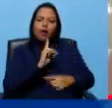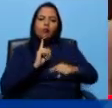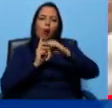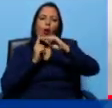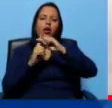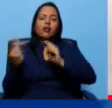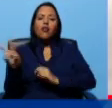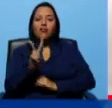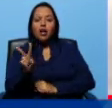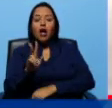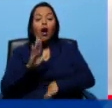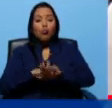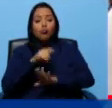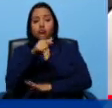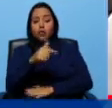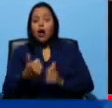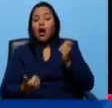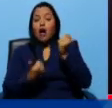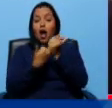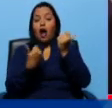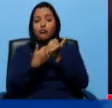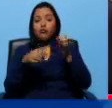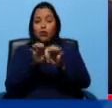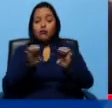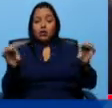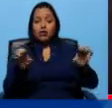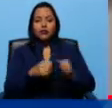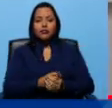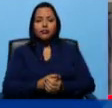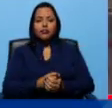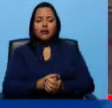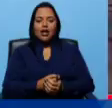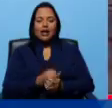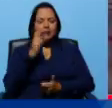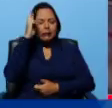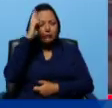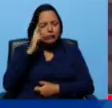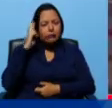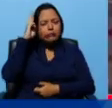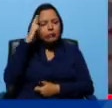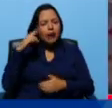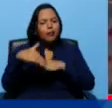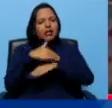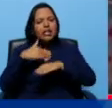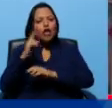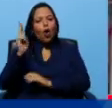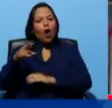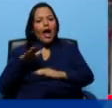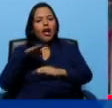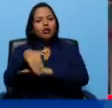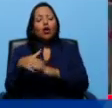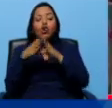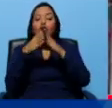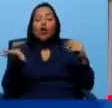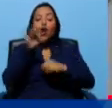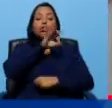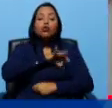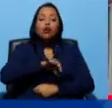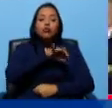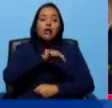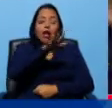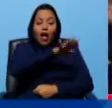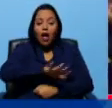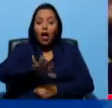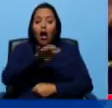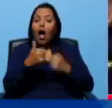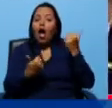venezolano, porque es el aporte a la educación. Bien lo ha reflexionado nuestro ministro Héctor Rodríguez, es toda la sociedad